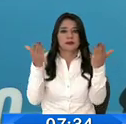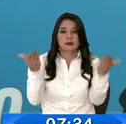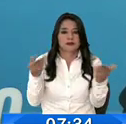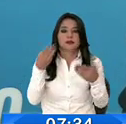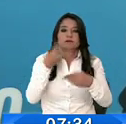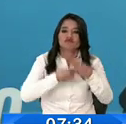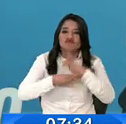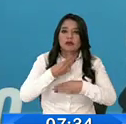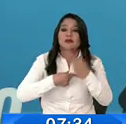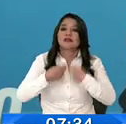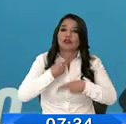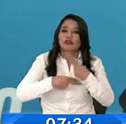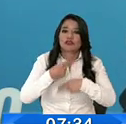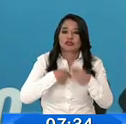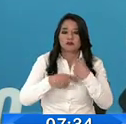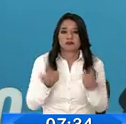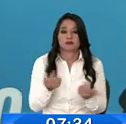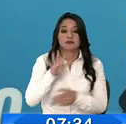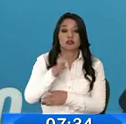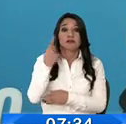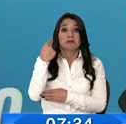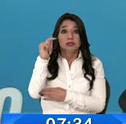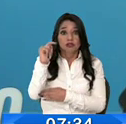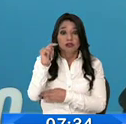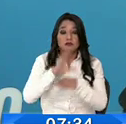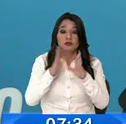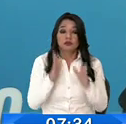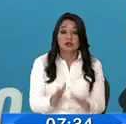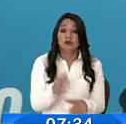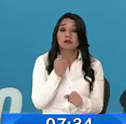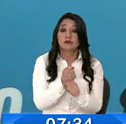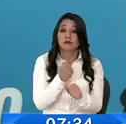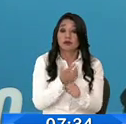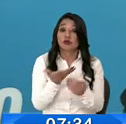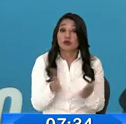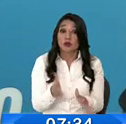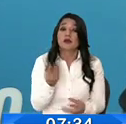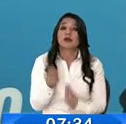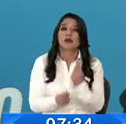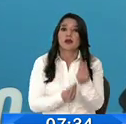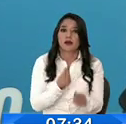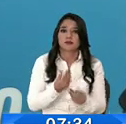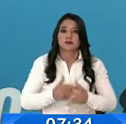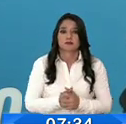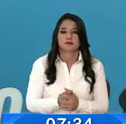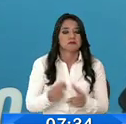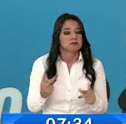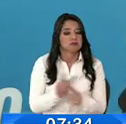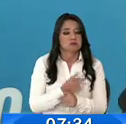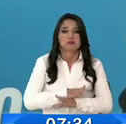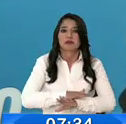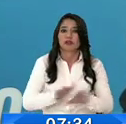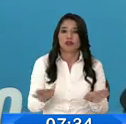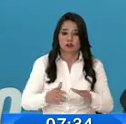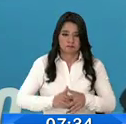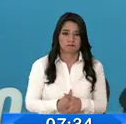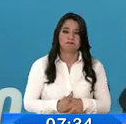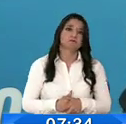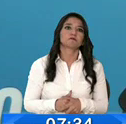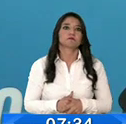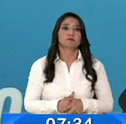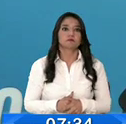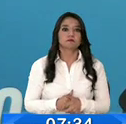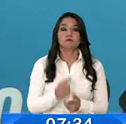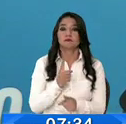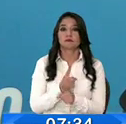realmente los 5 millones de desempleados que existen en el país este momento van a subir ese número pero ya entonces